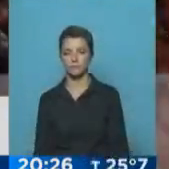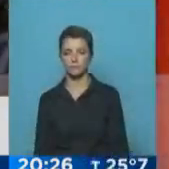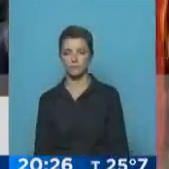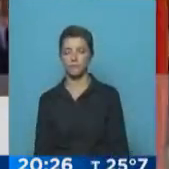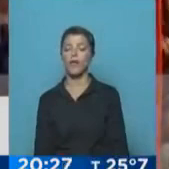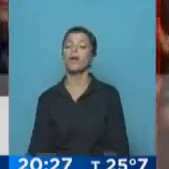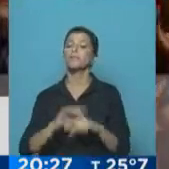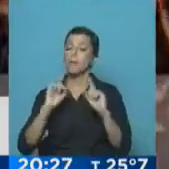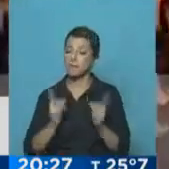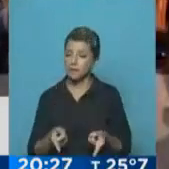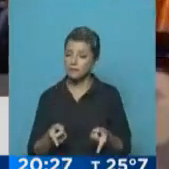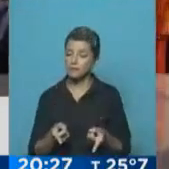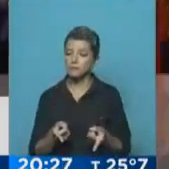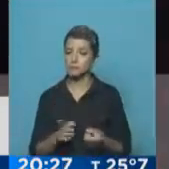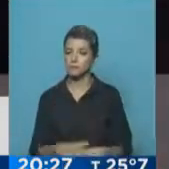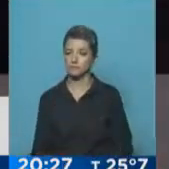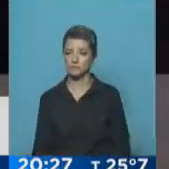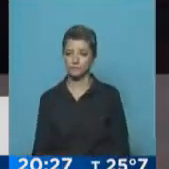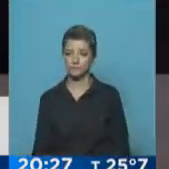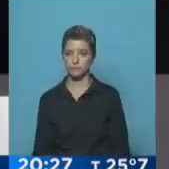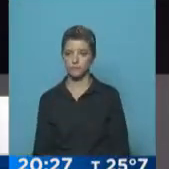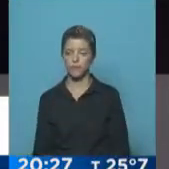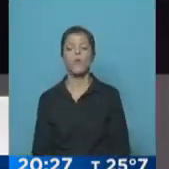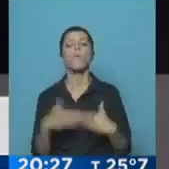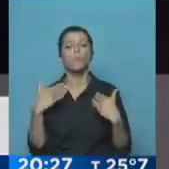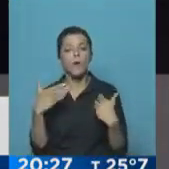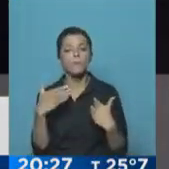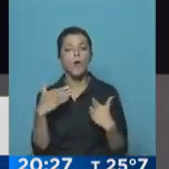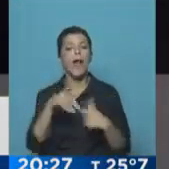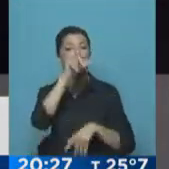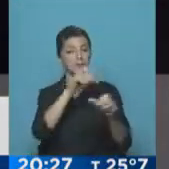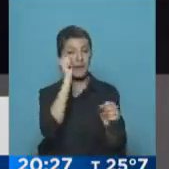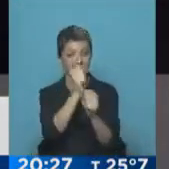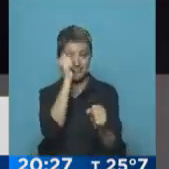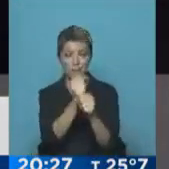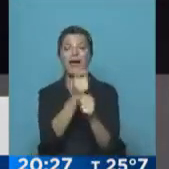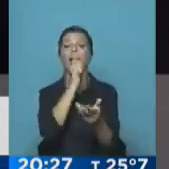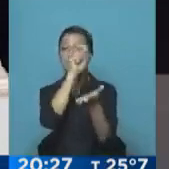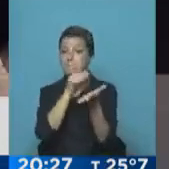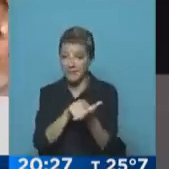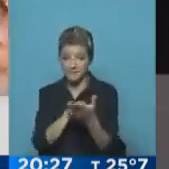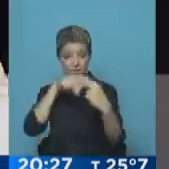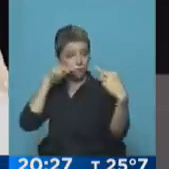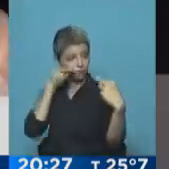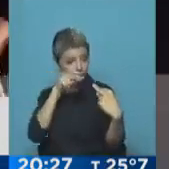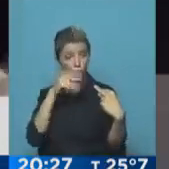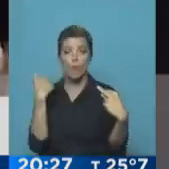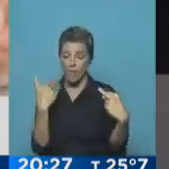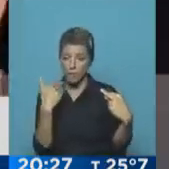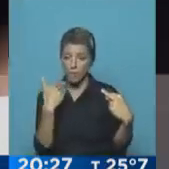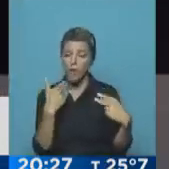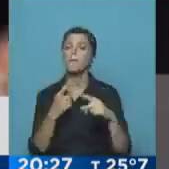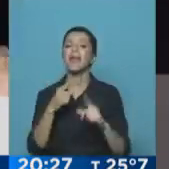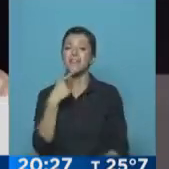Podemos mirar a los ojos de los trabajadores de prensa para decirles que